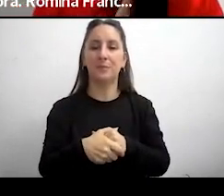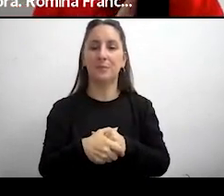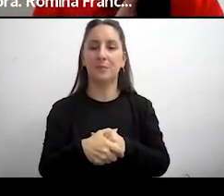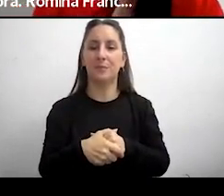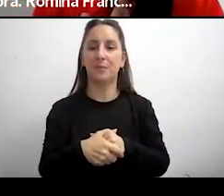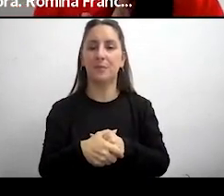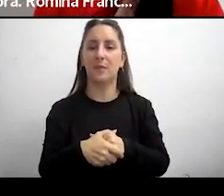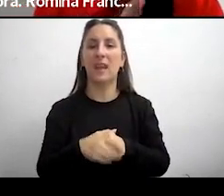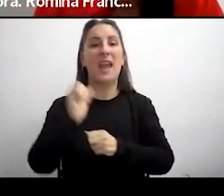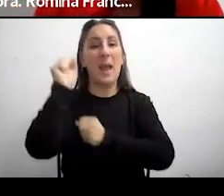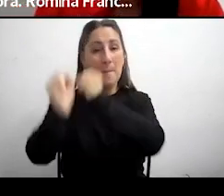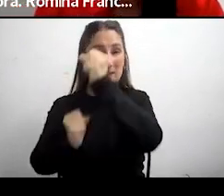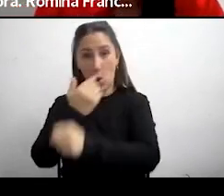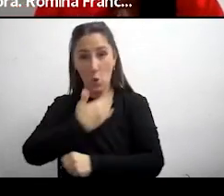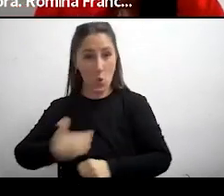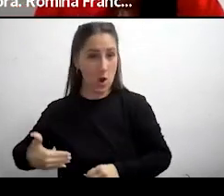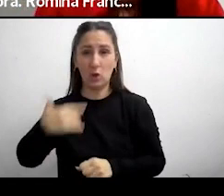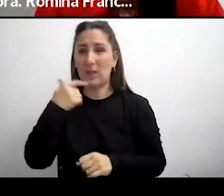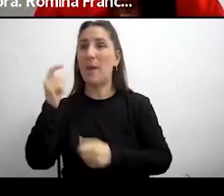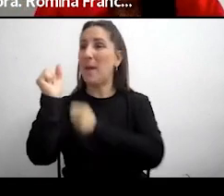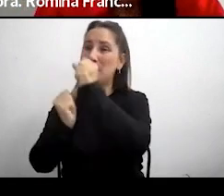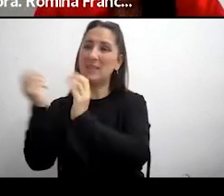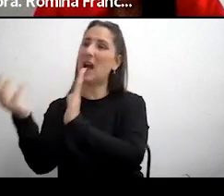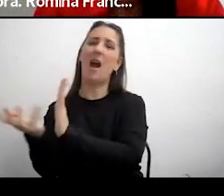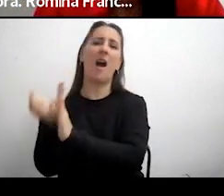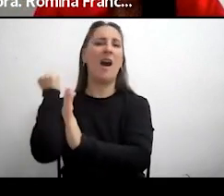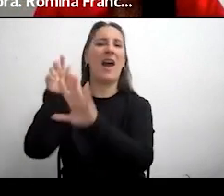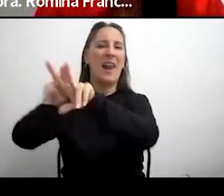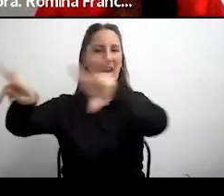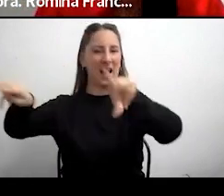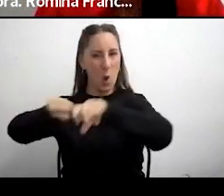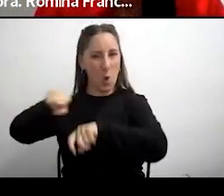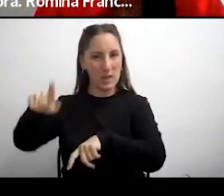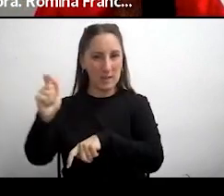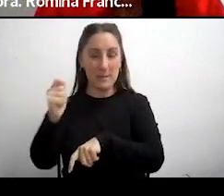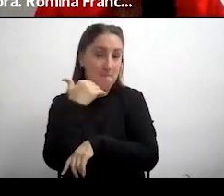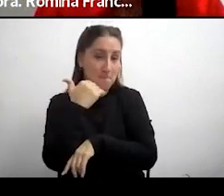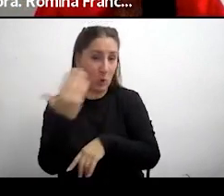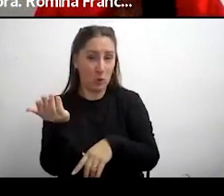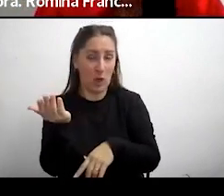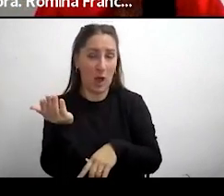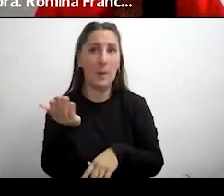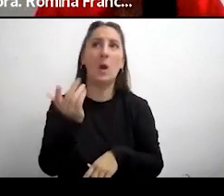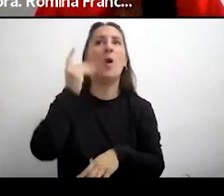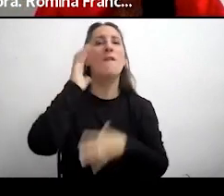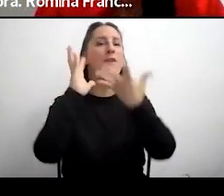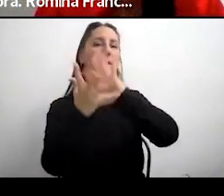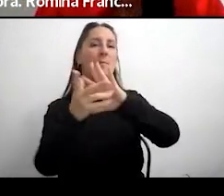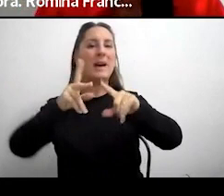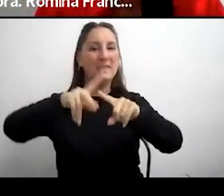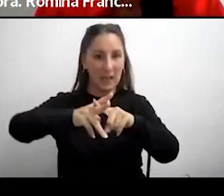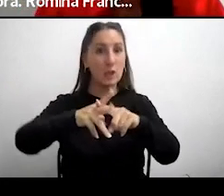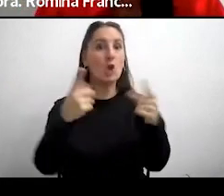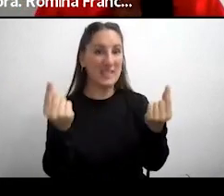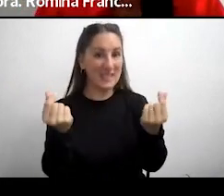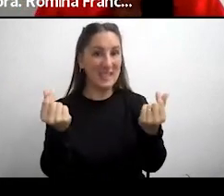el empresario no sabe ni lo que se llevó de la empresa. Bueno, un criterio quizás técnico útil para